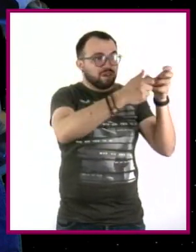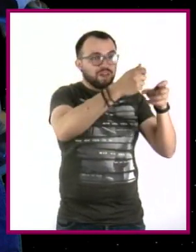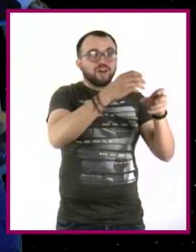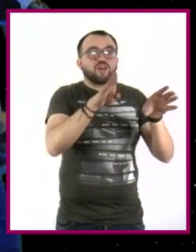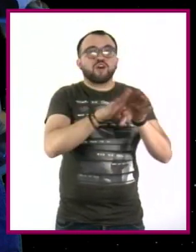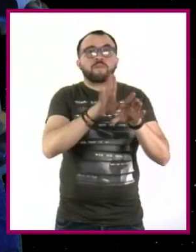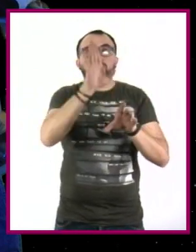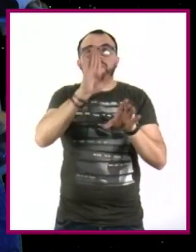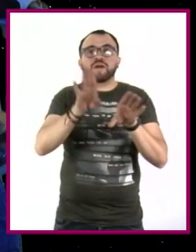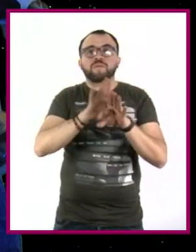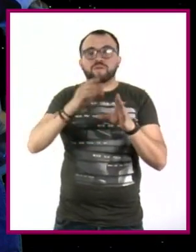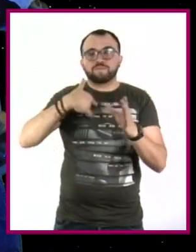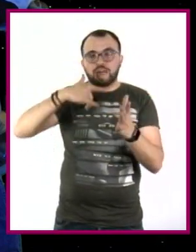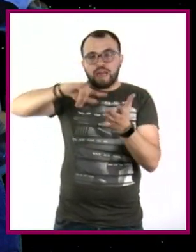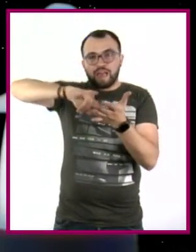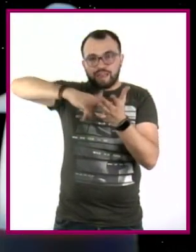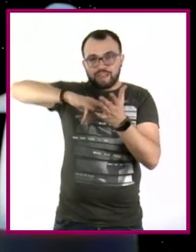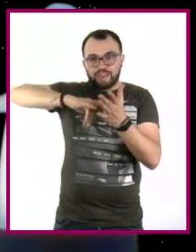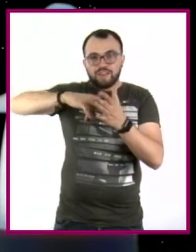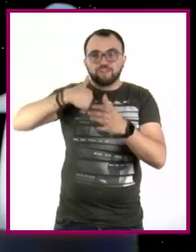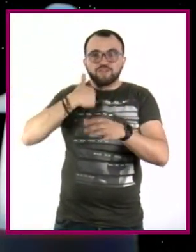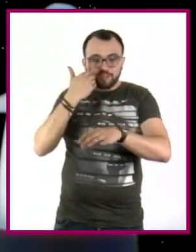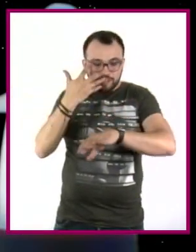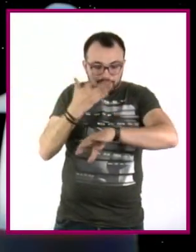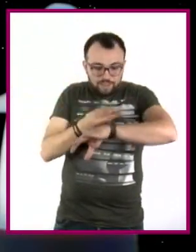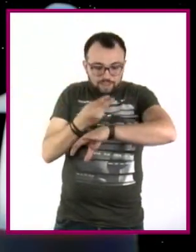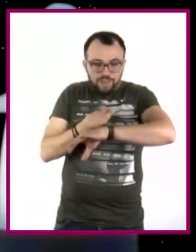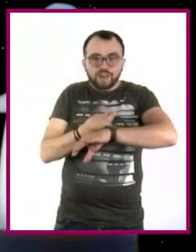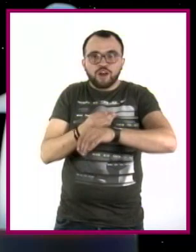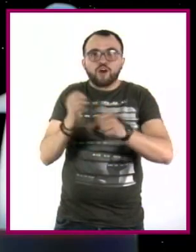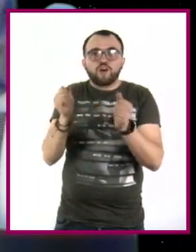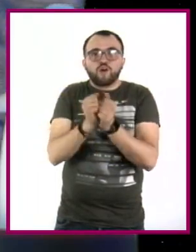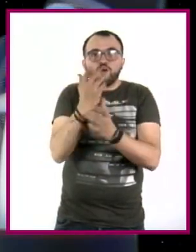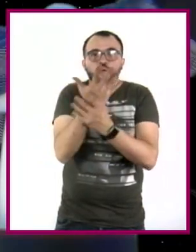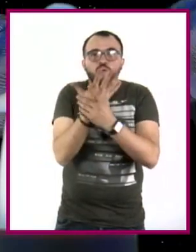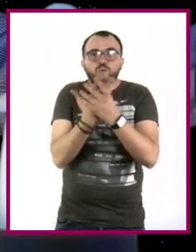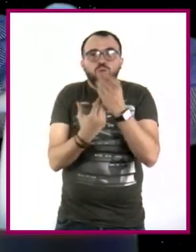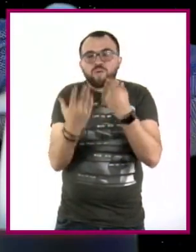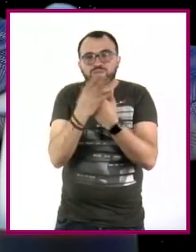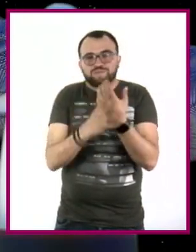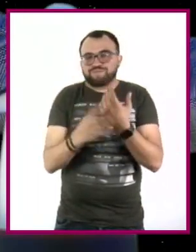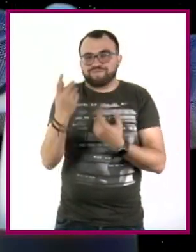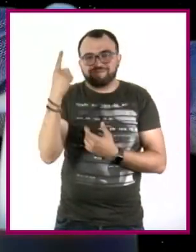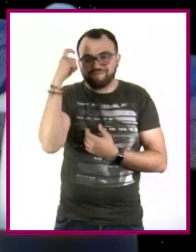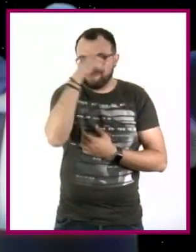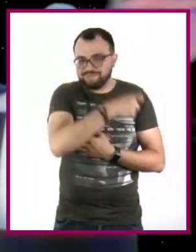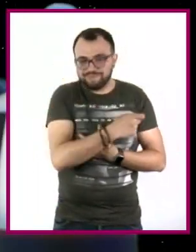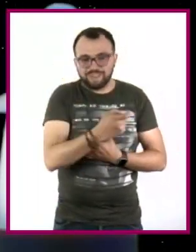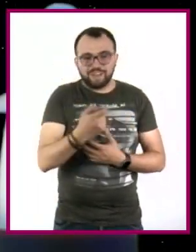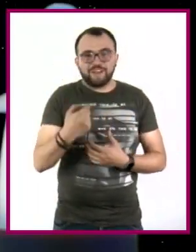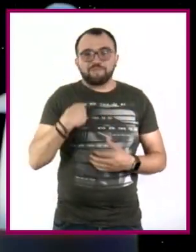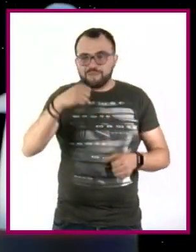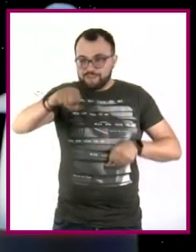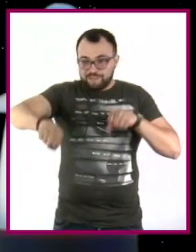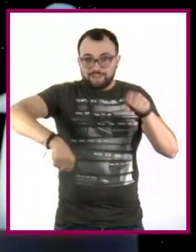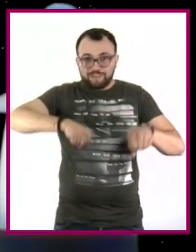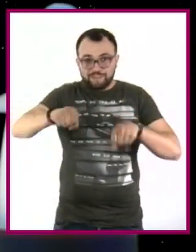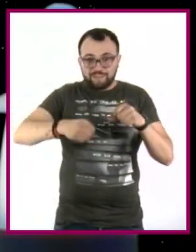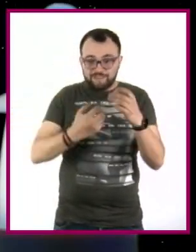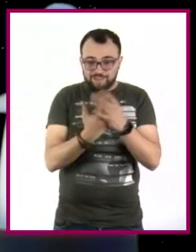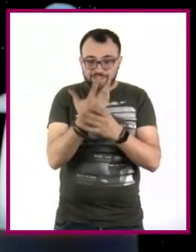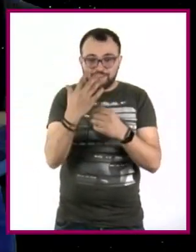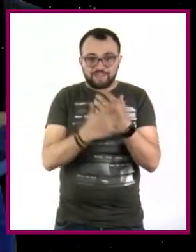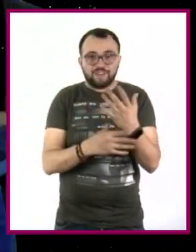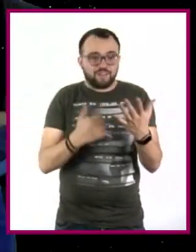reloj con guantes de béisbol. Yo ni siquiera puedo manipular mi celular con los guantes de la bici. Y eso que están abiertos